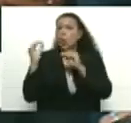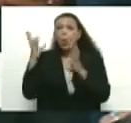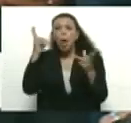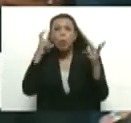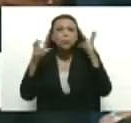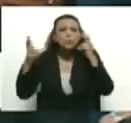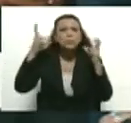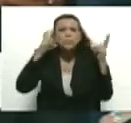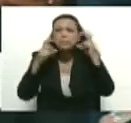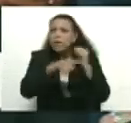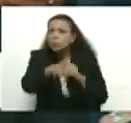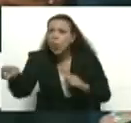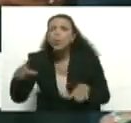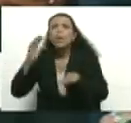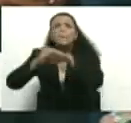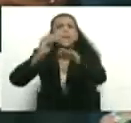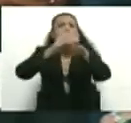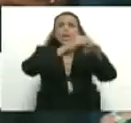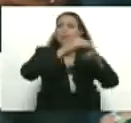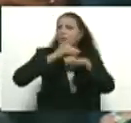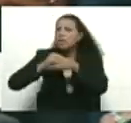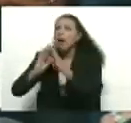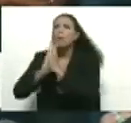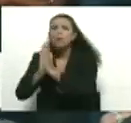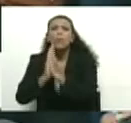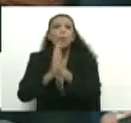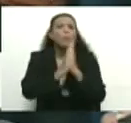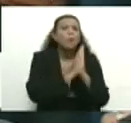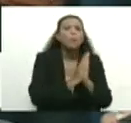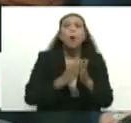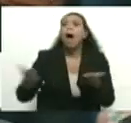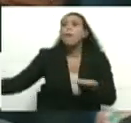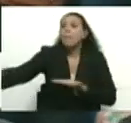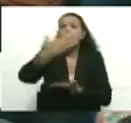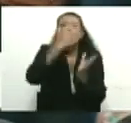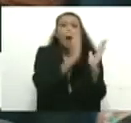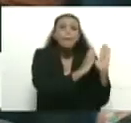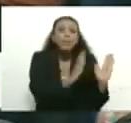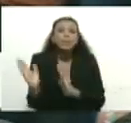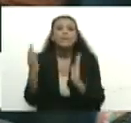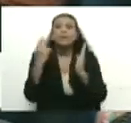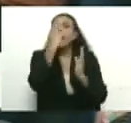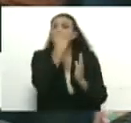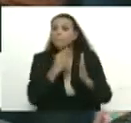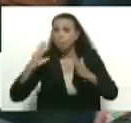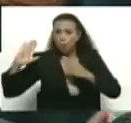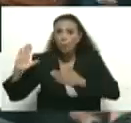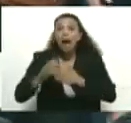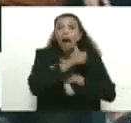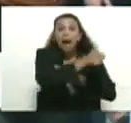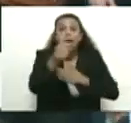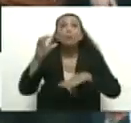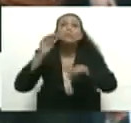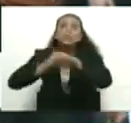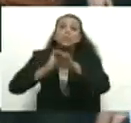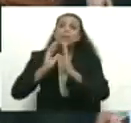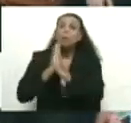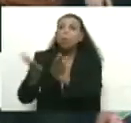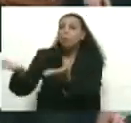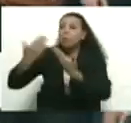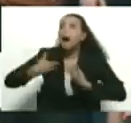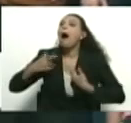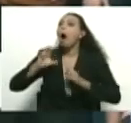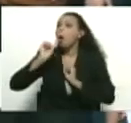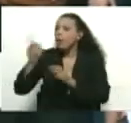escuchado de ustedes, que nos llevamos, que vamos a planificar, que vamos a cumplir con cada solicitud que ustedes están